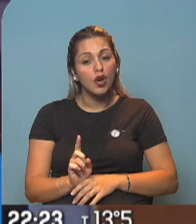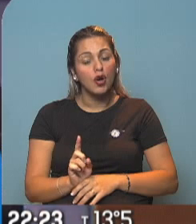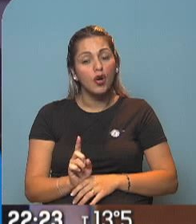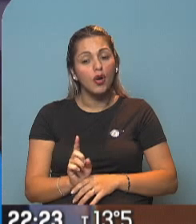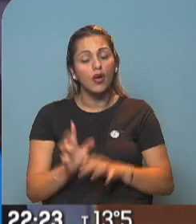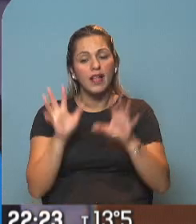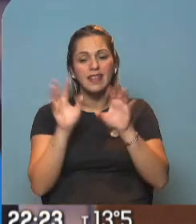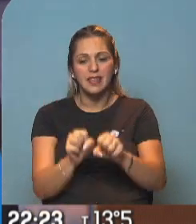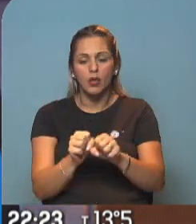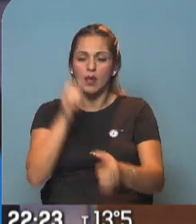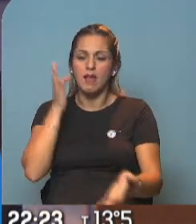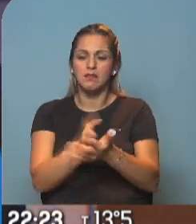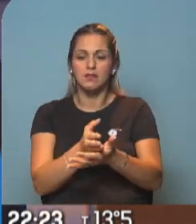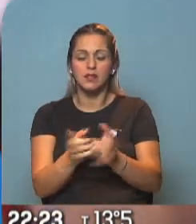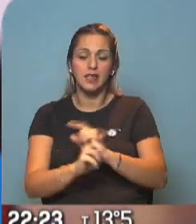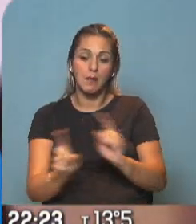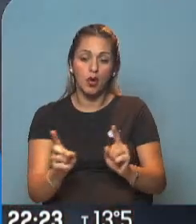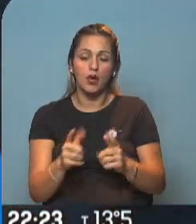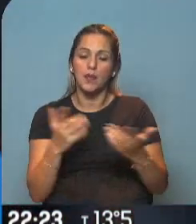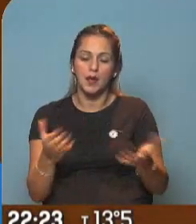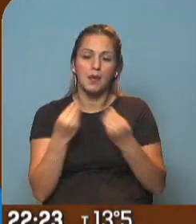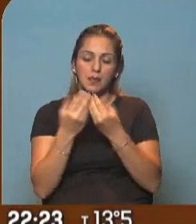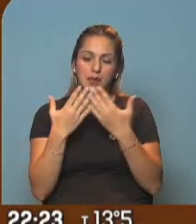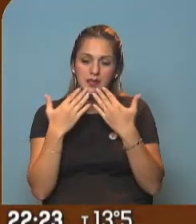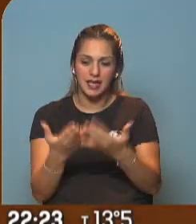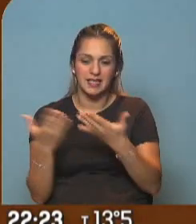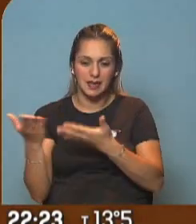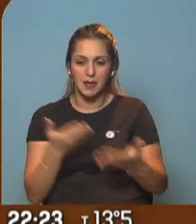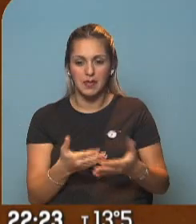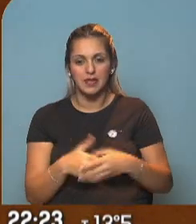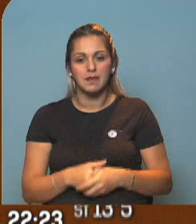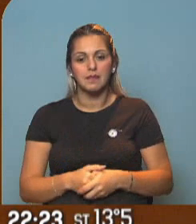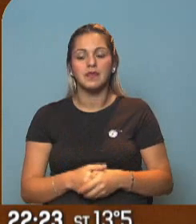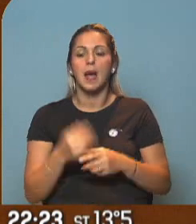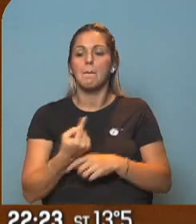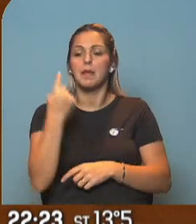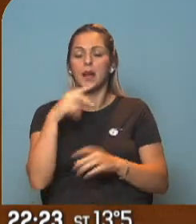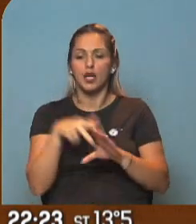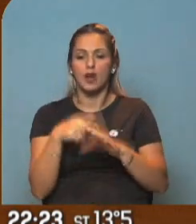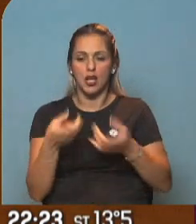sentido duro. Te agradecemos, Pablo, por haber estado con nosotros. Muchísimas gracias. Y nos estamos yendo al primer